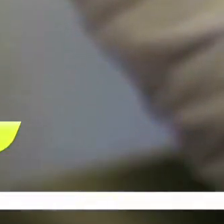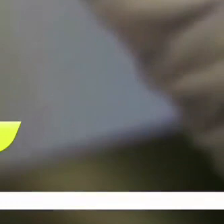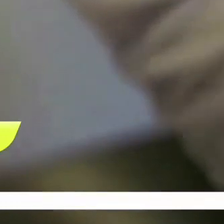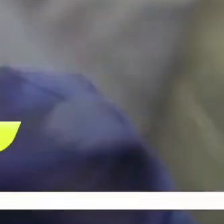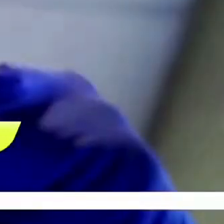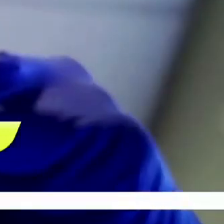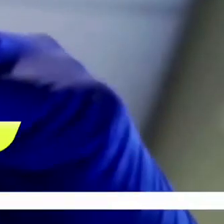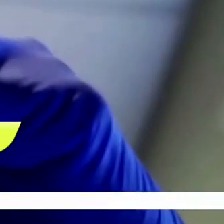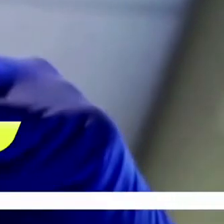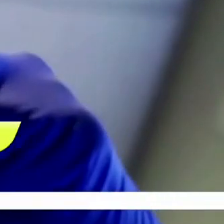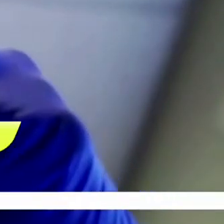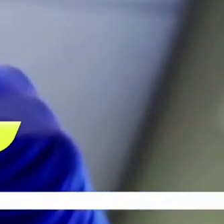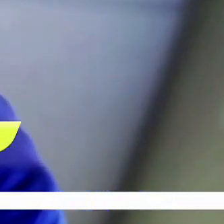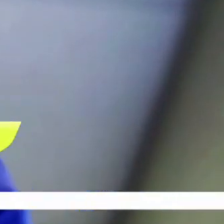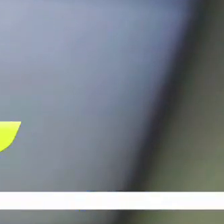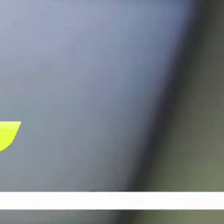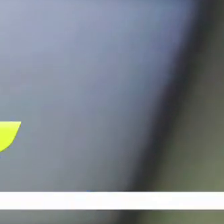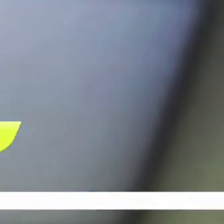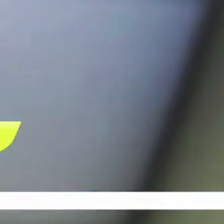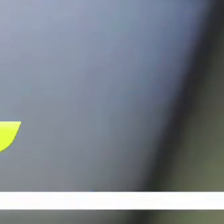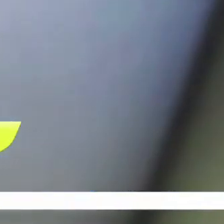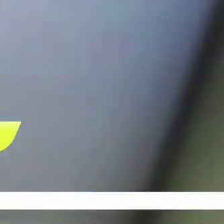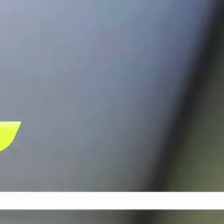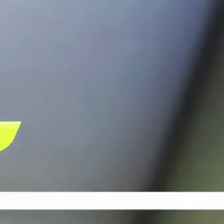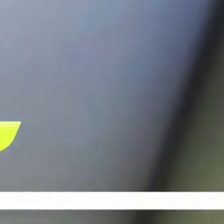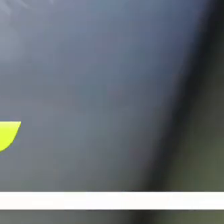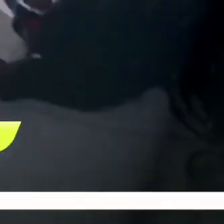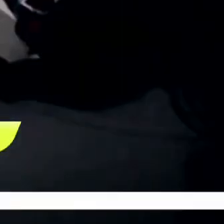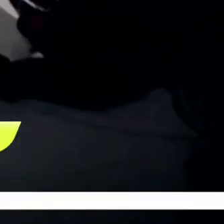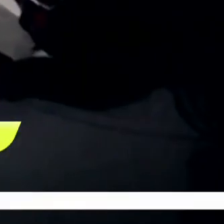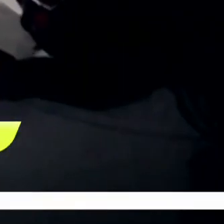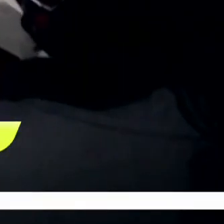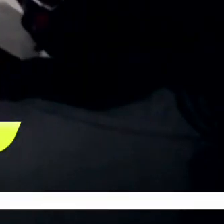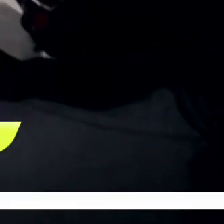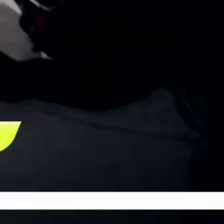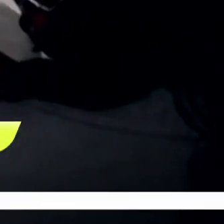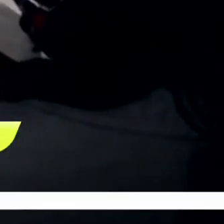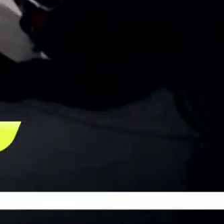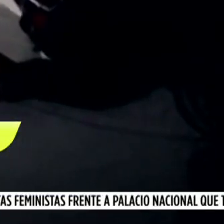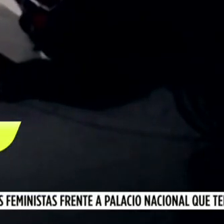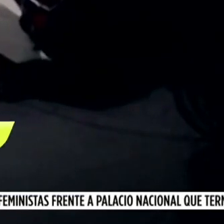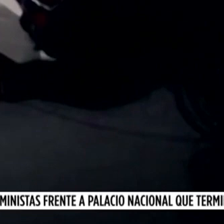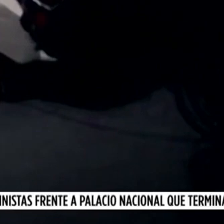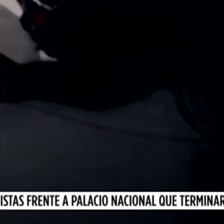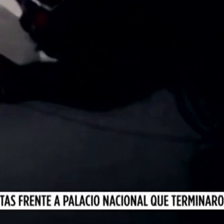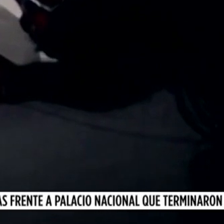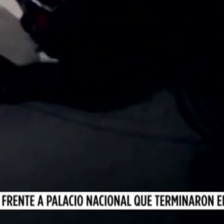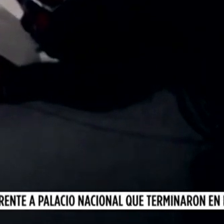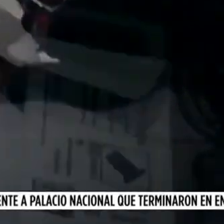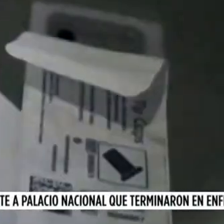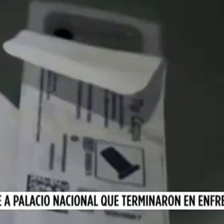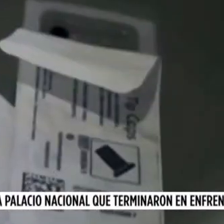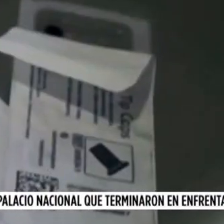la posibilidad de antígenos producidos en los Estados Unidos que puedan llegar a territorio nacional.